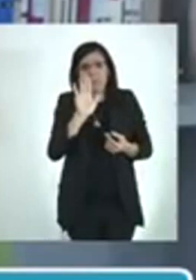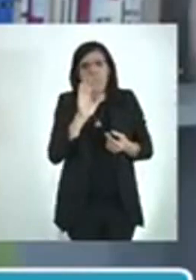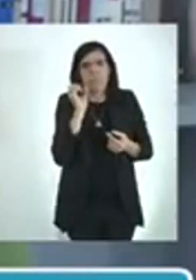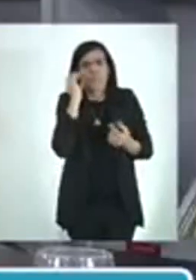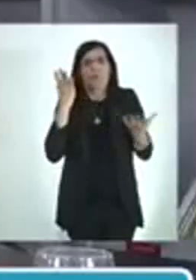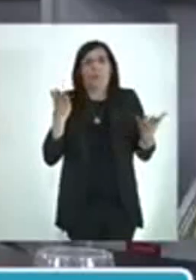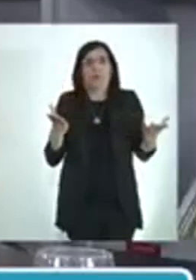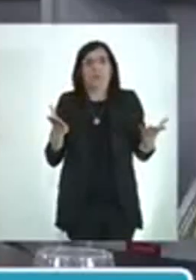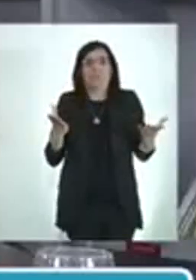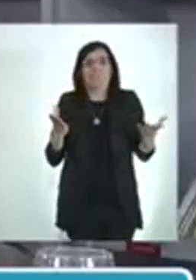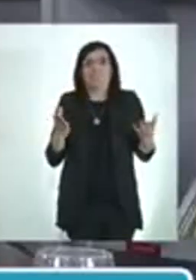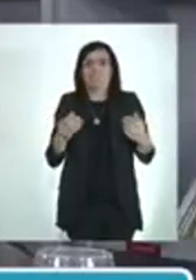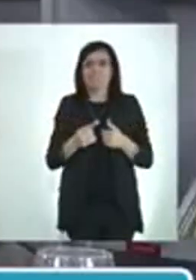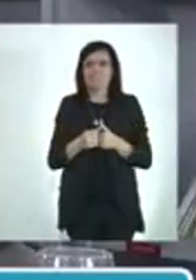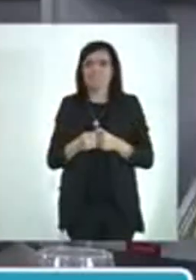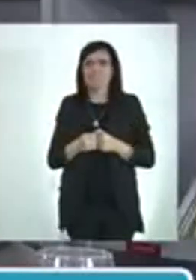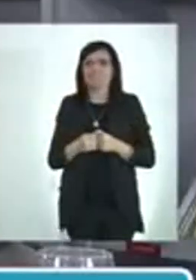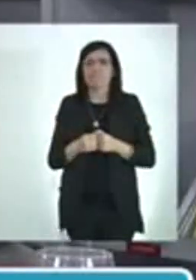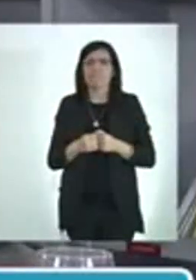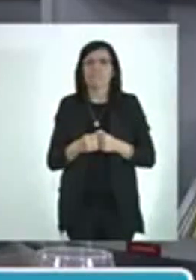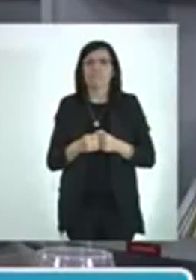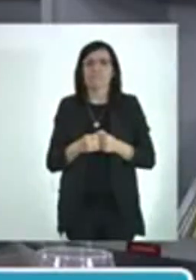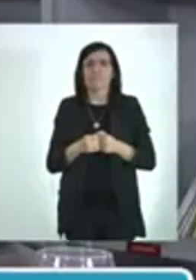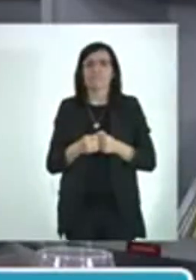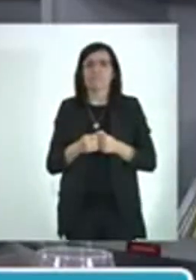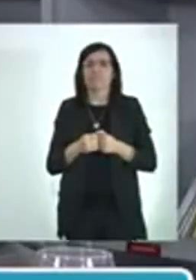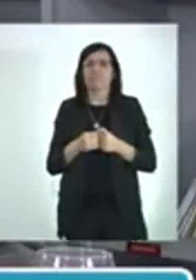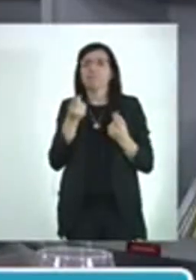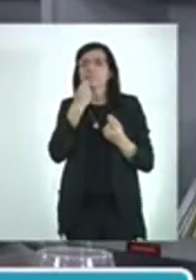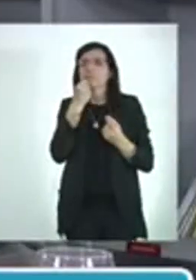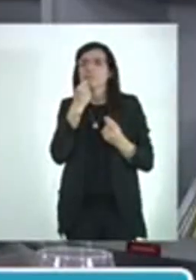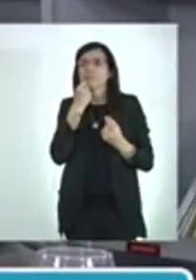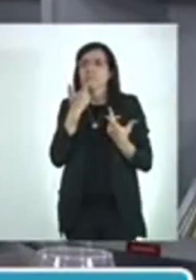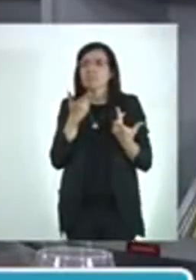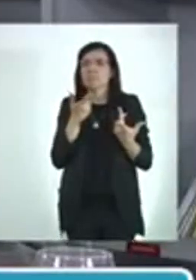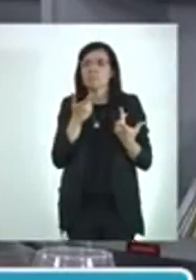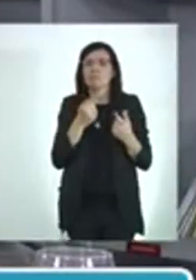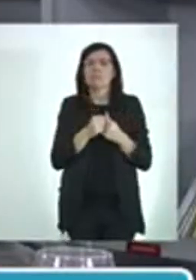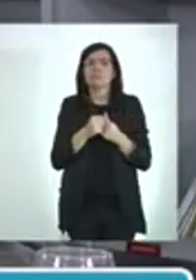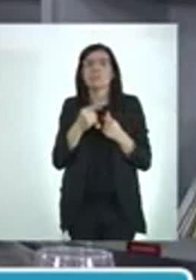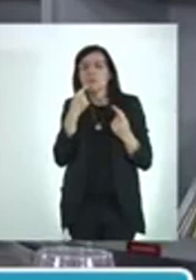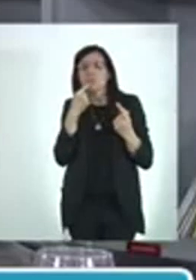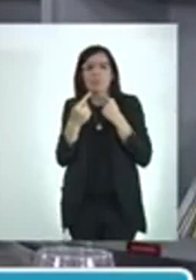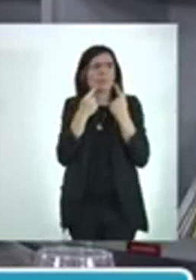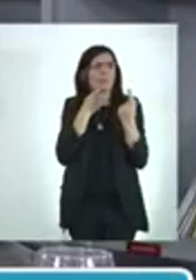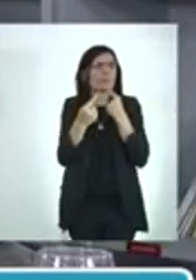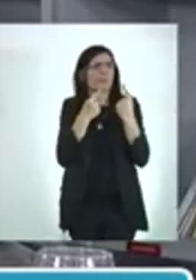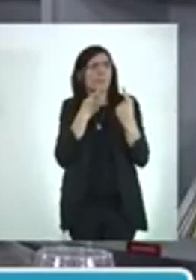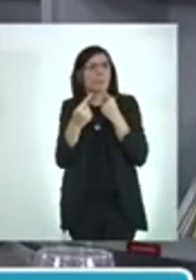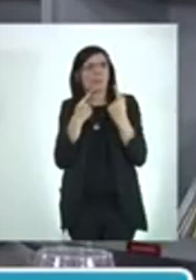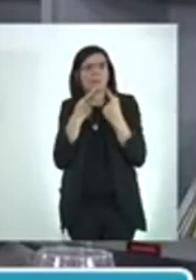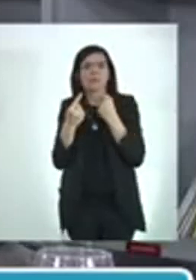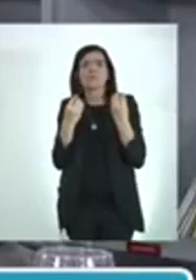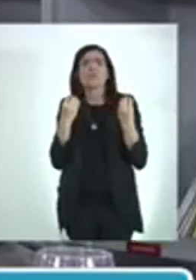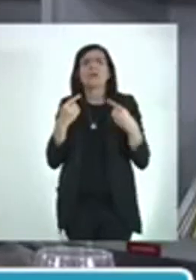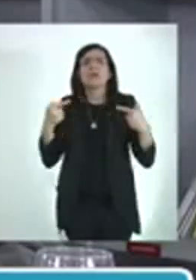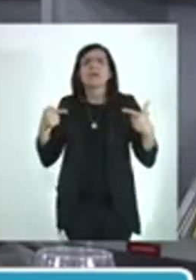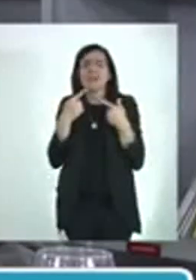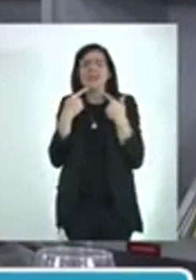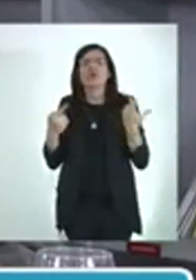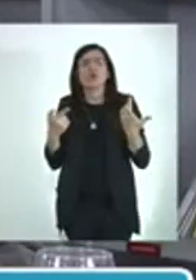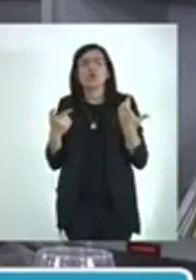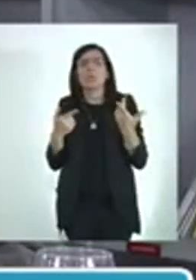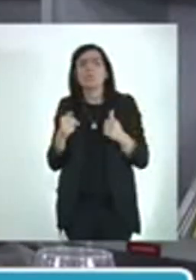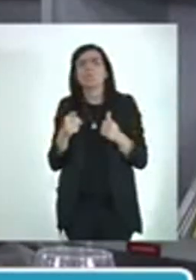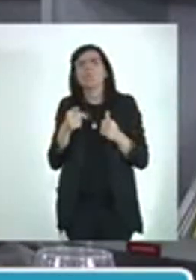generar en el aula. Las preguntas que realizan en las capacitaciones, las consultas principales que realizan cuando ustedes